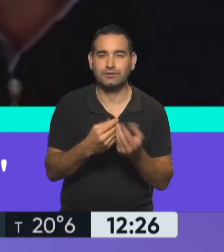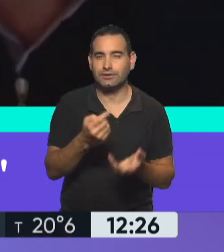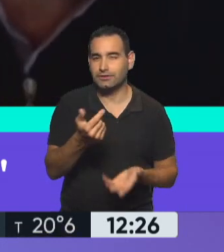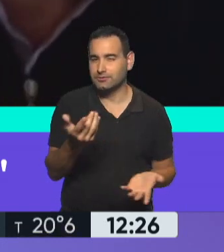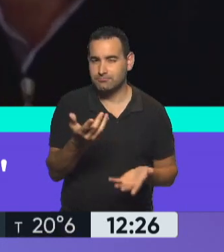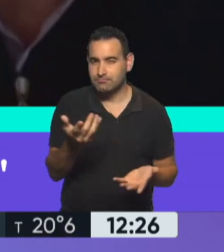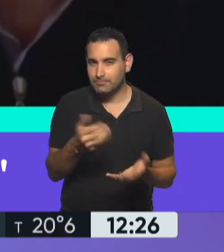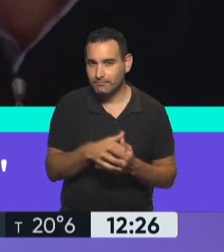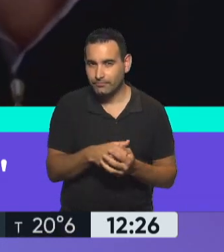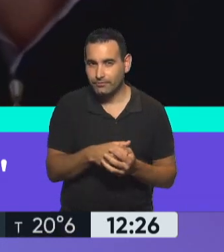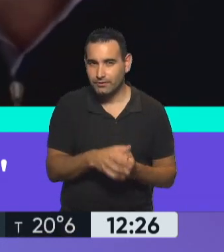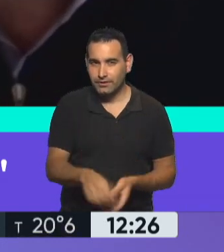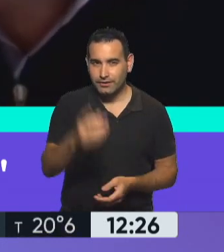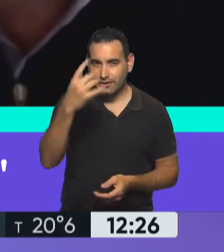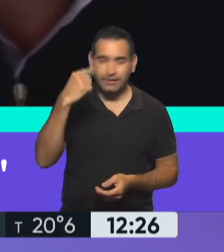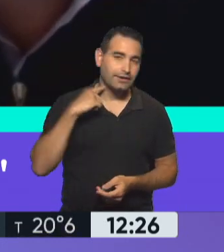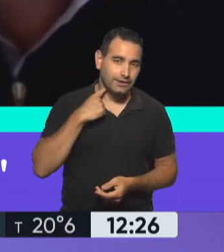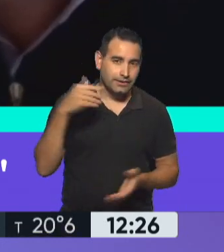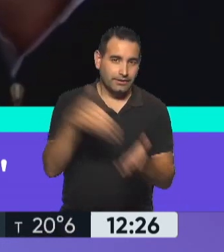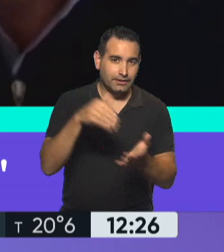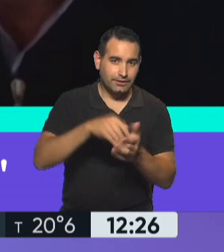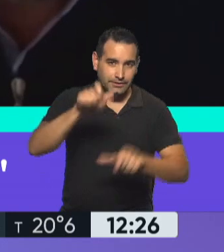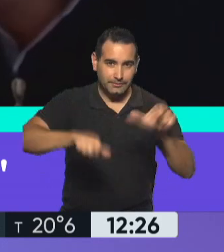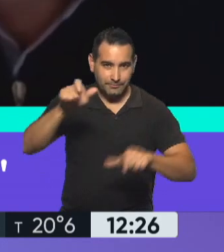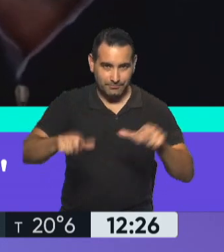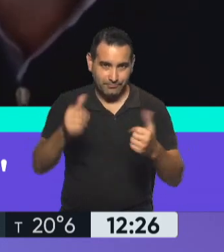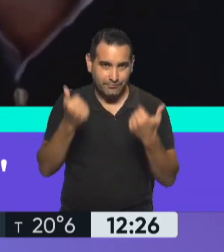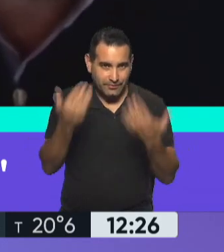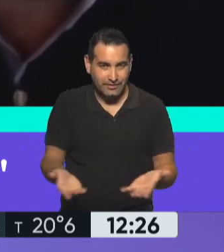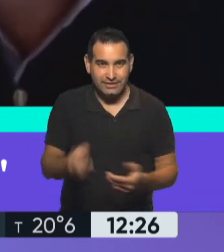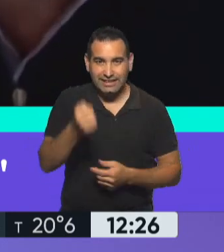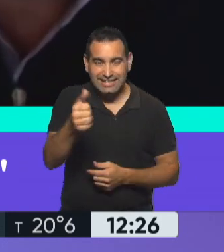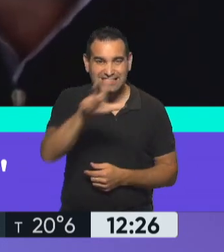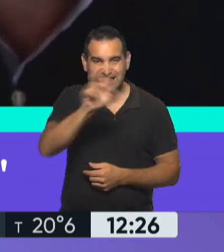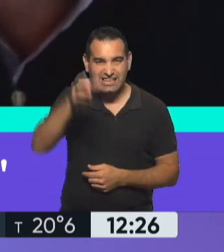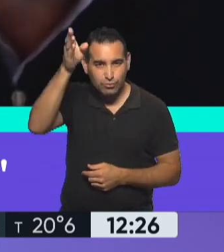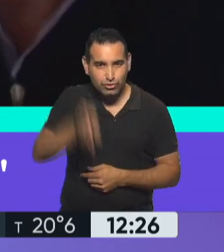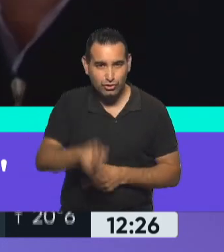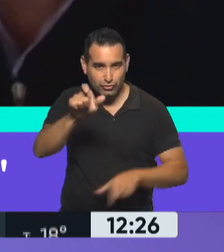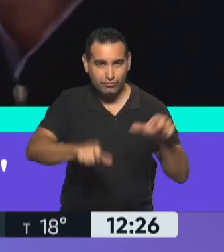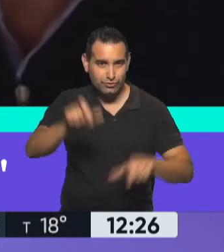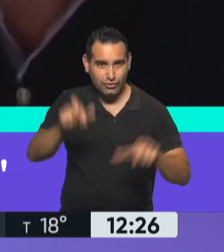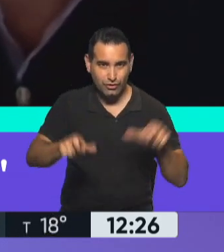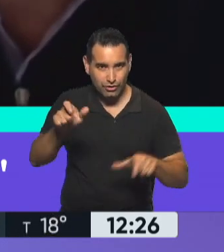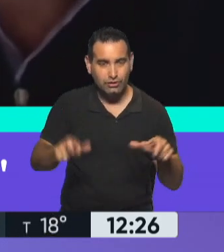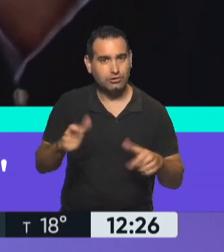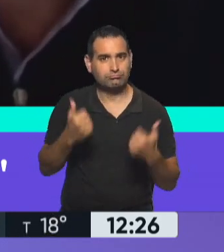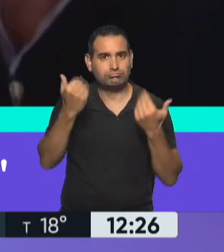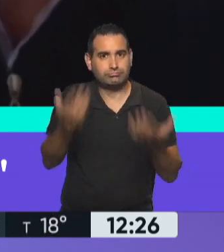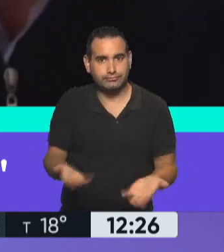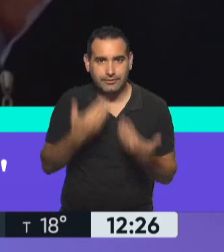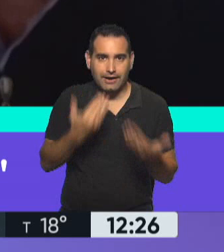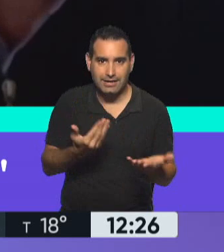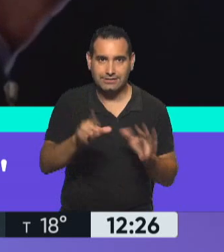de aproximadamente 13 millones de compatriotas, es casi un 30% de la población que se va a ver